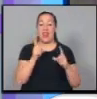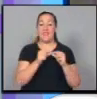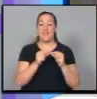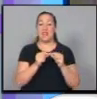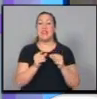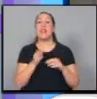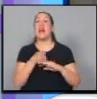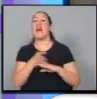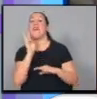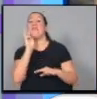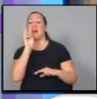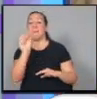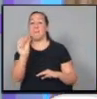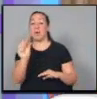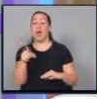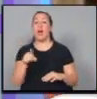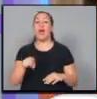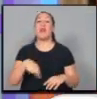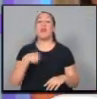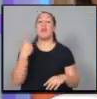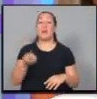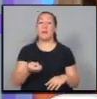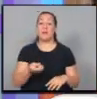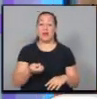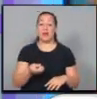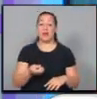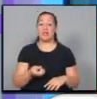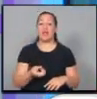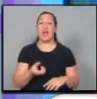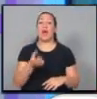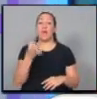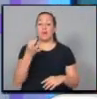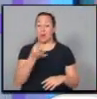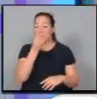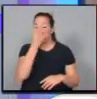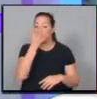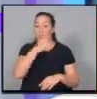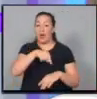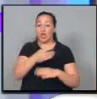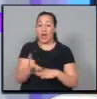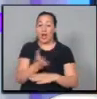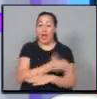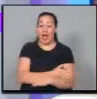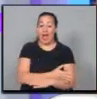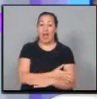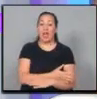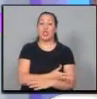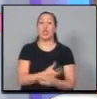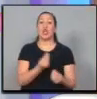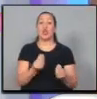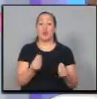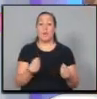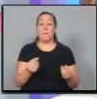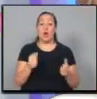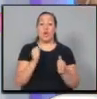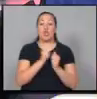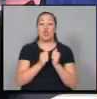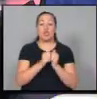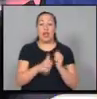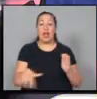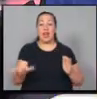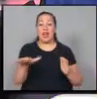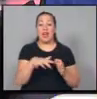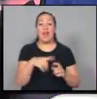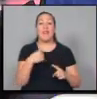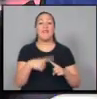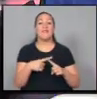hasta ahí o ver hasta ahí. ¿A dónde? Pero después... Las 24 horas antes y las 24 horas después van a estar caminando. Me gusta por Rosario, tu gesto. Todos. ¿En la fiesta hasta dónde vas a poder